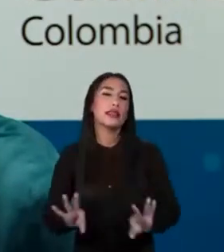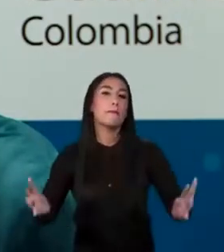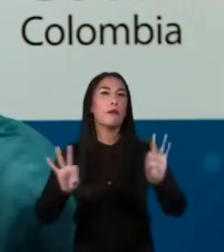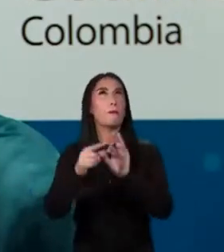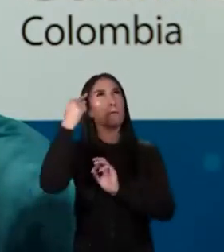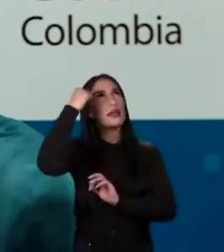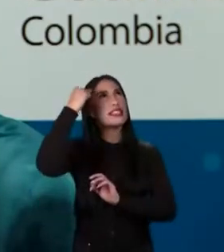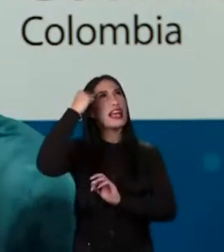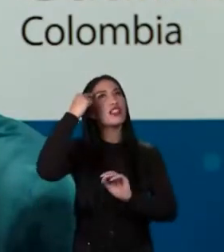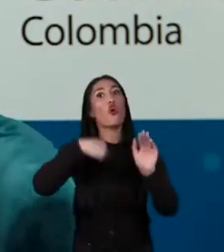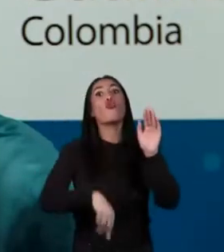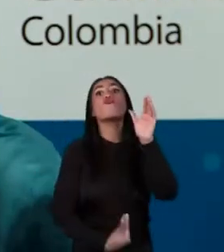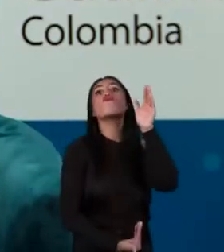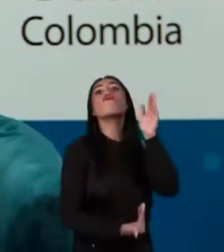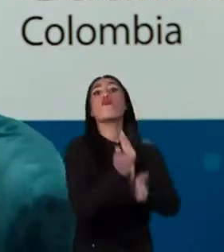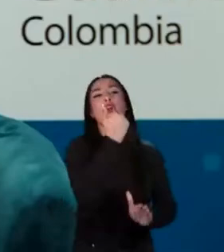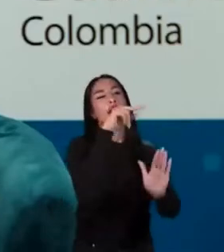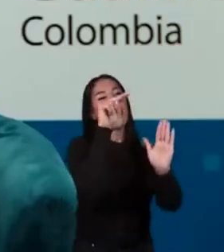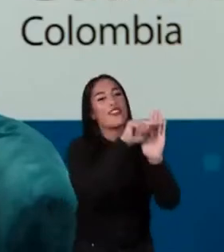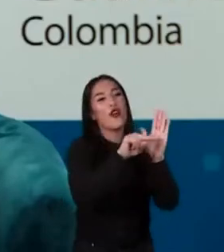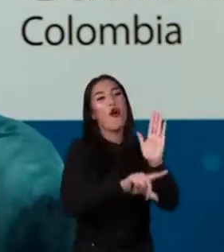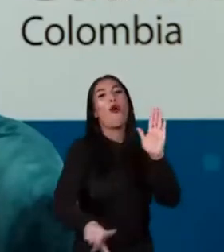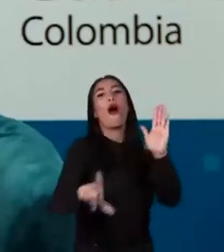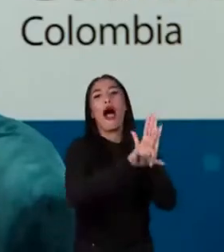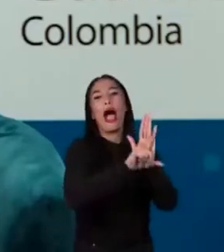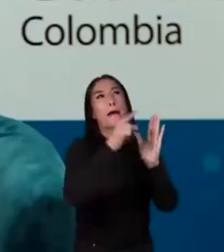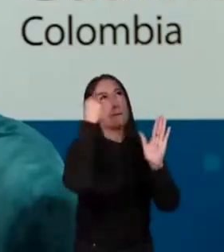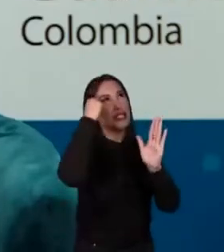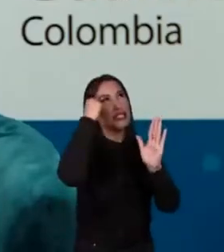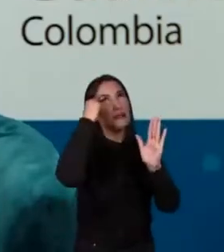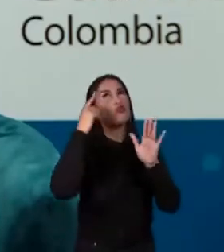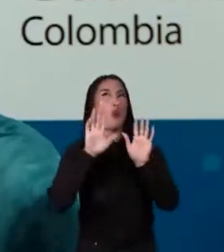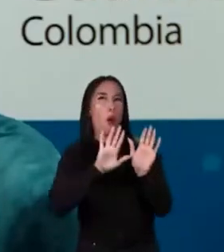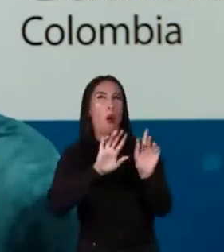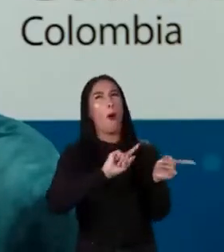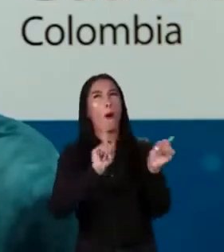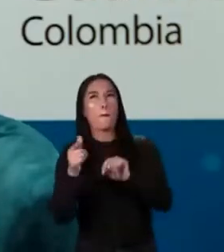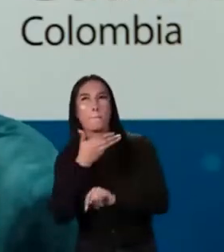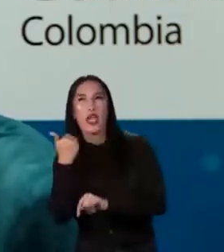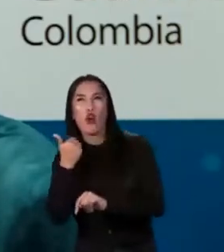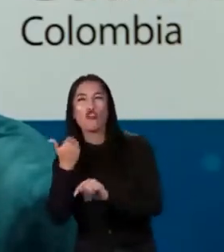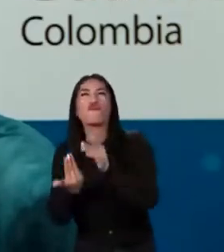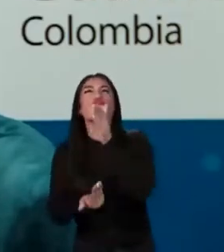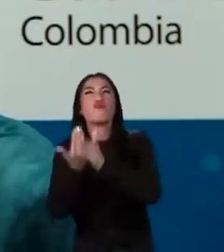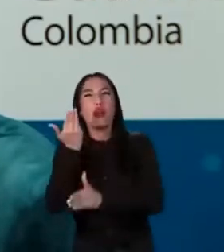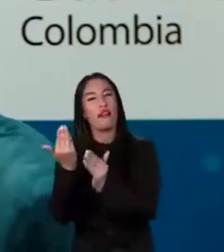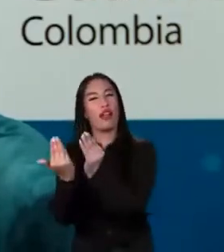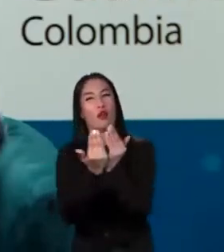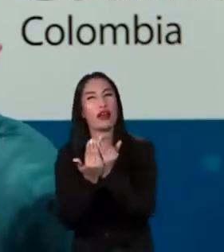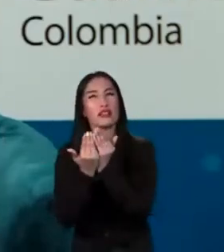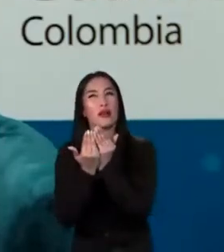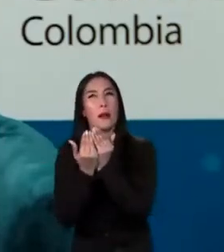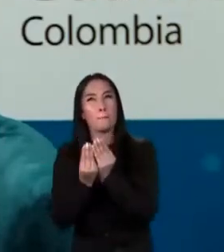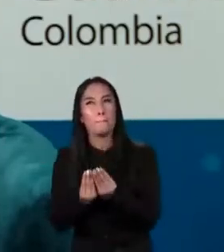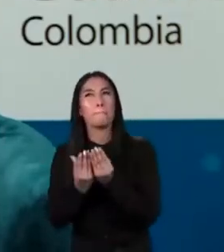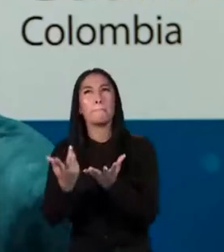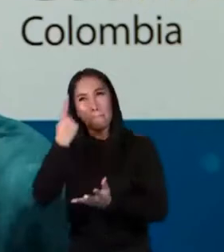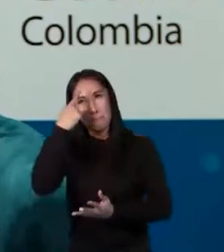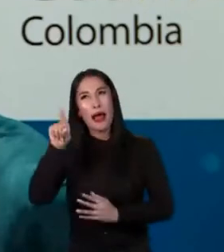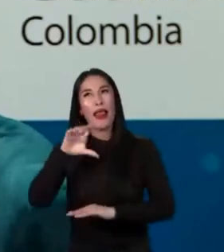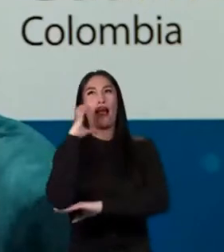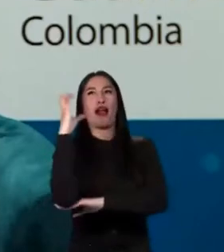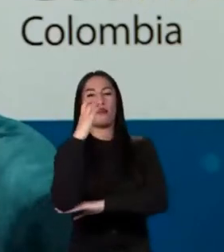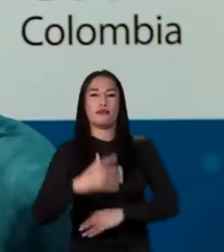reglamentación pensemos en la nueva educación para la nueva colombia pero ahorita movámonos con lo que tenemos que es